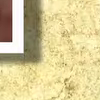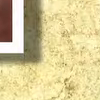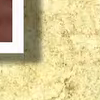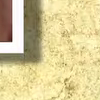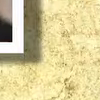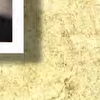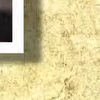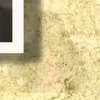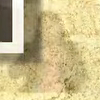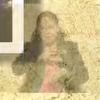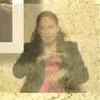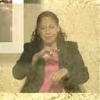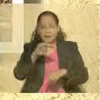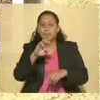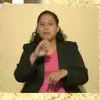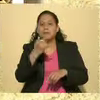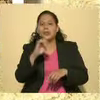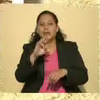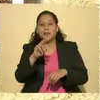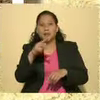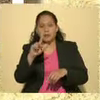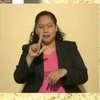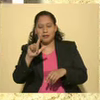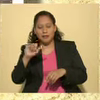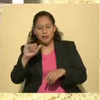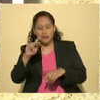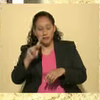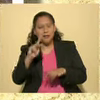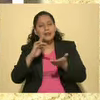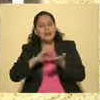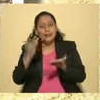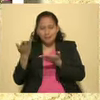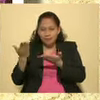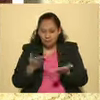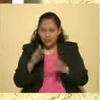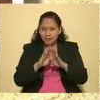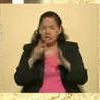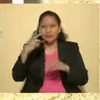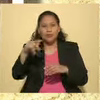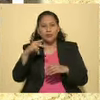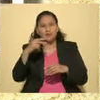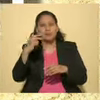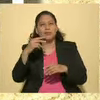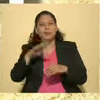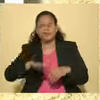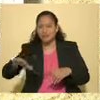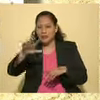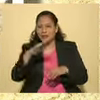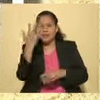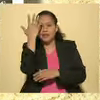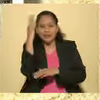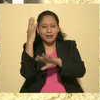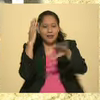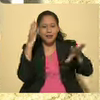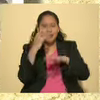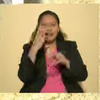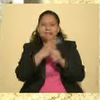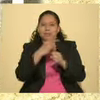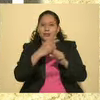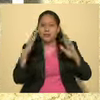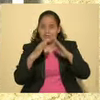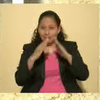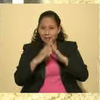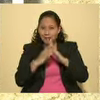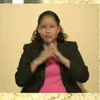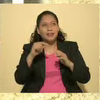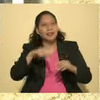Ingeniero Meyer Clip, gracias por recibirnos en su, lo que podría yo llamar, jardín de segundo hogar, de su